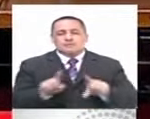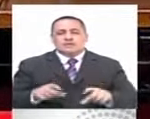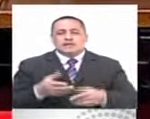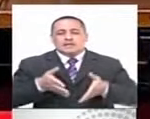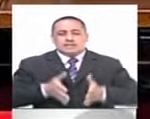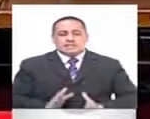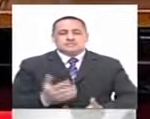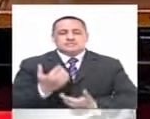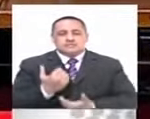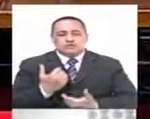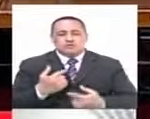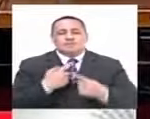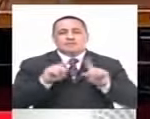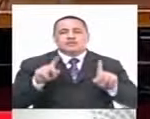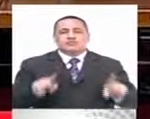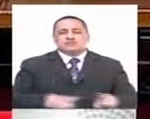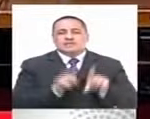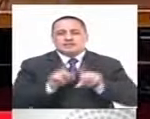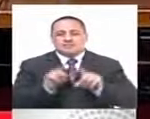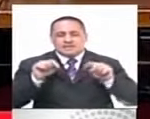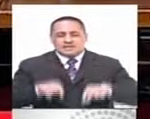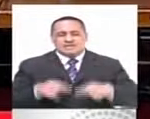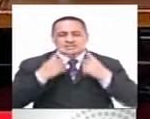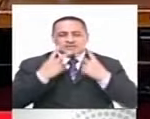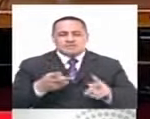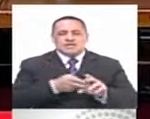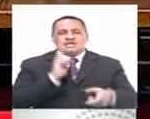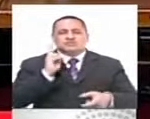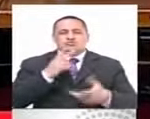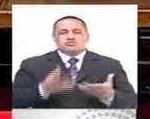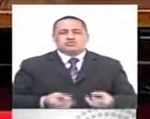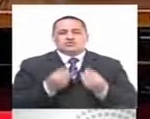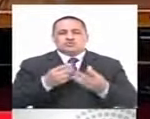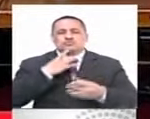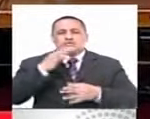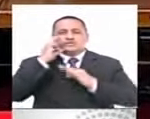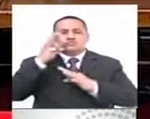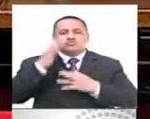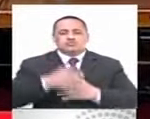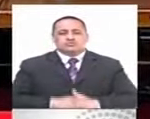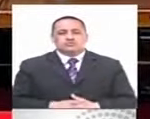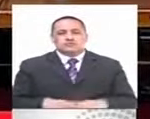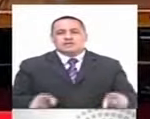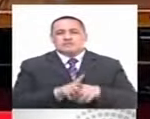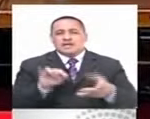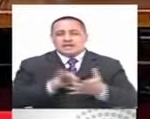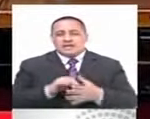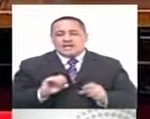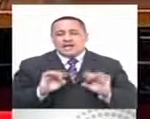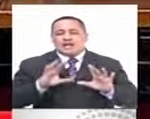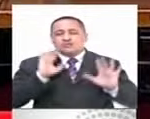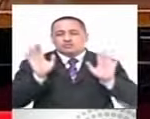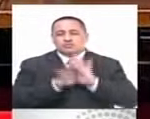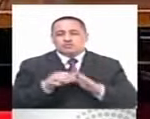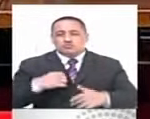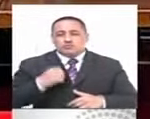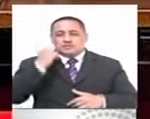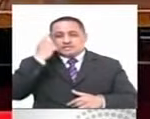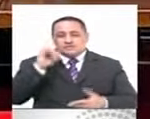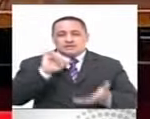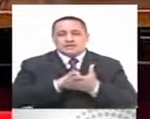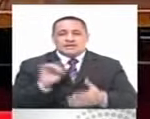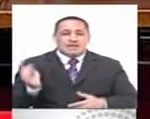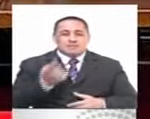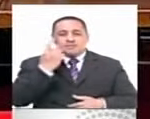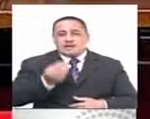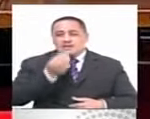concebido. Sin embargo, este ha sido excluido de su discurso. ¿Acaso no sabemos que la primera